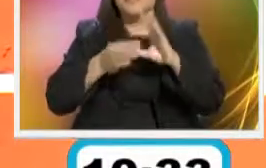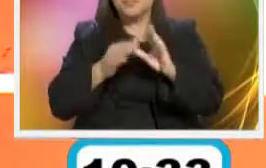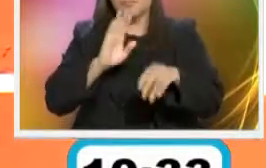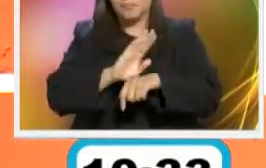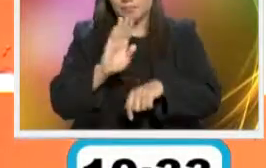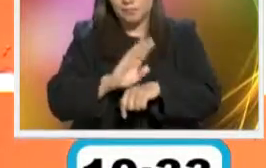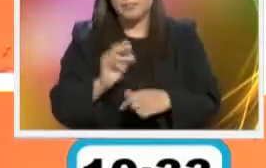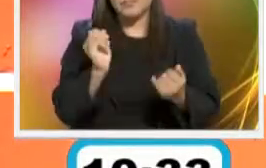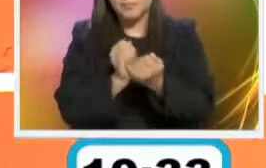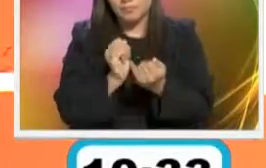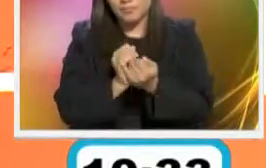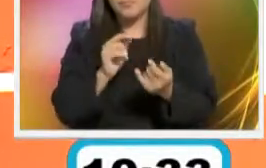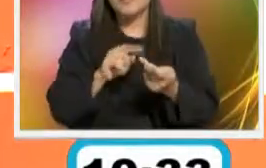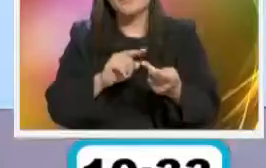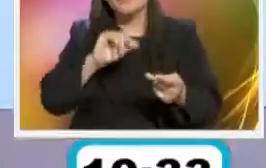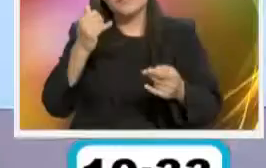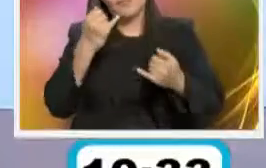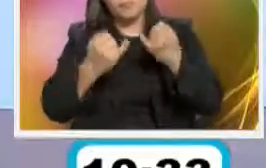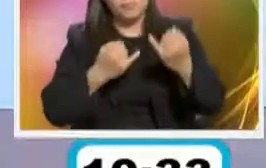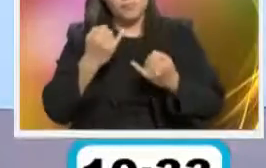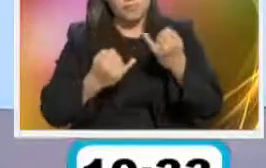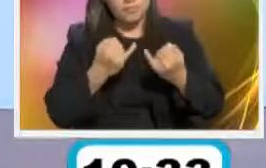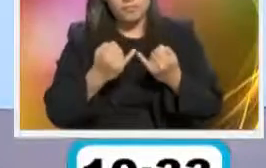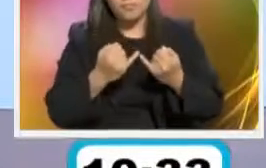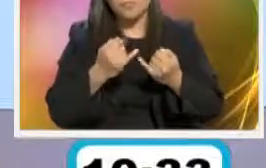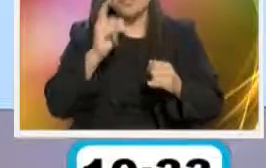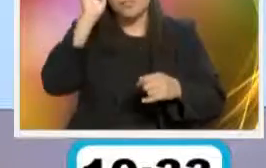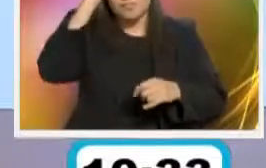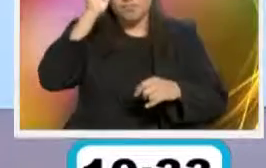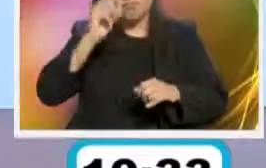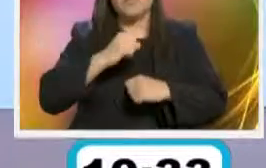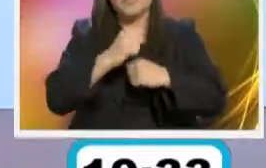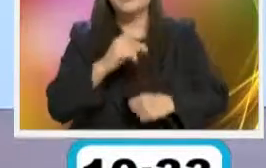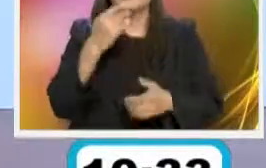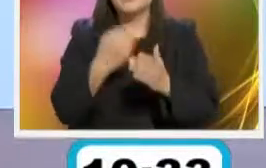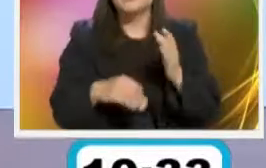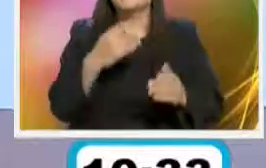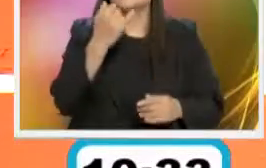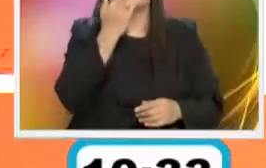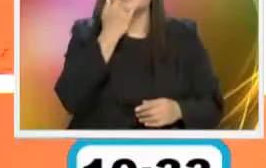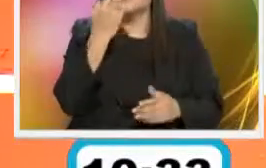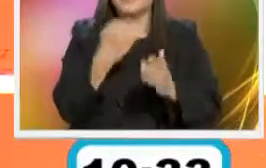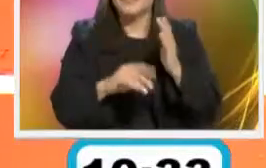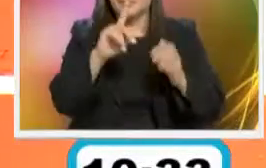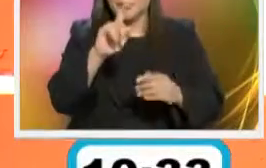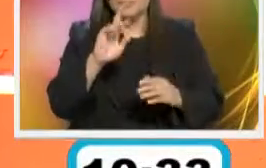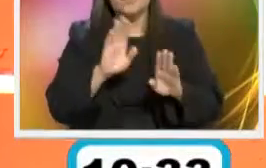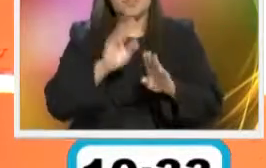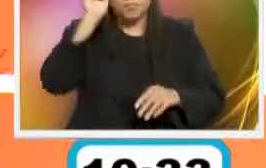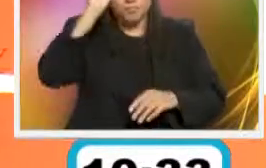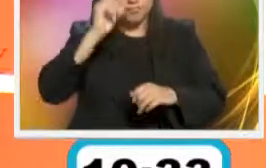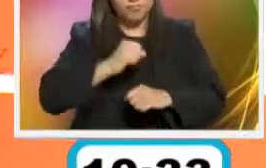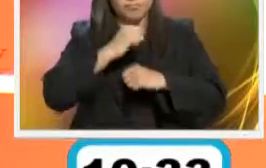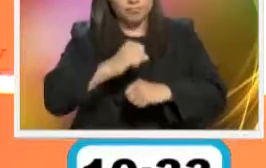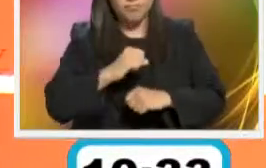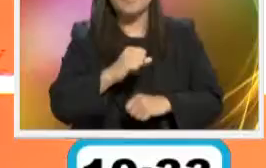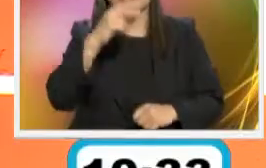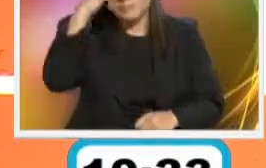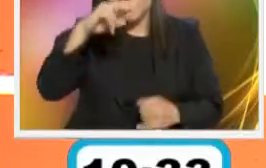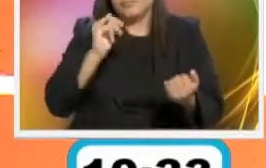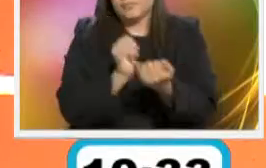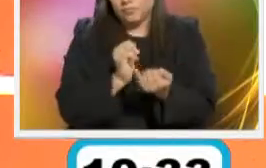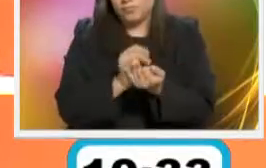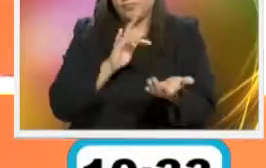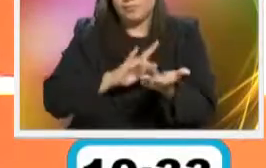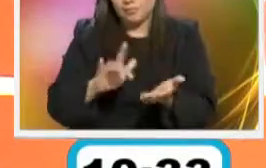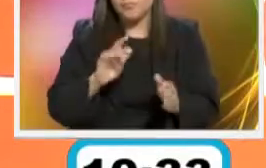rugby, y también en el ecuestre, me falta un poco de agua. En el ecuestre, México también está